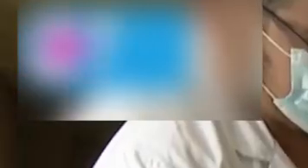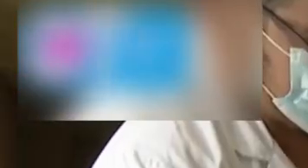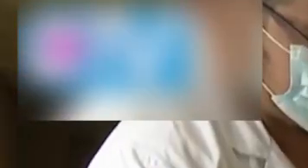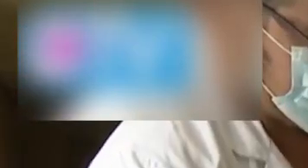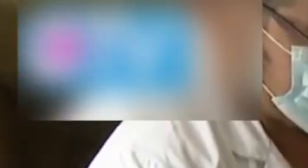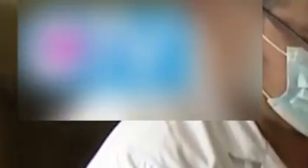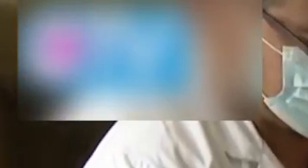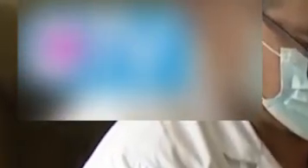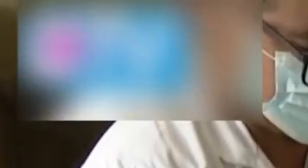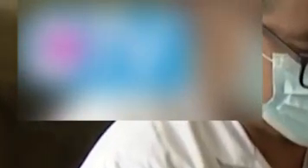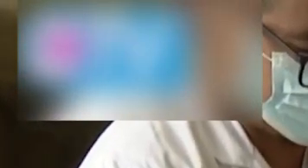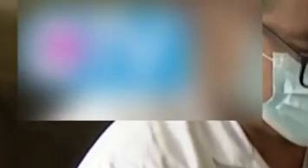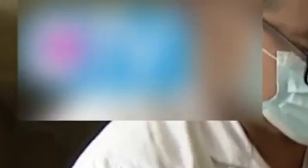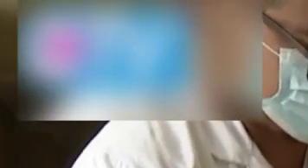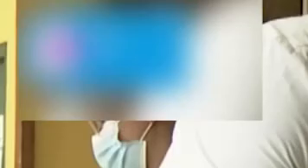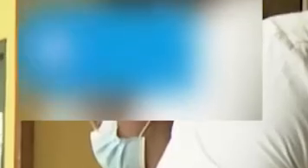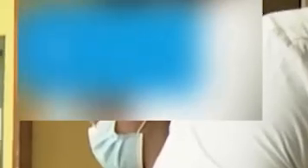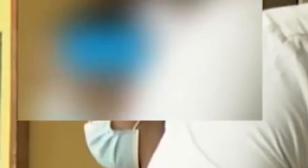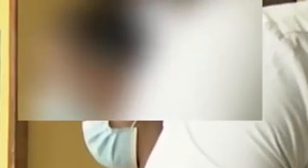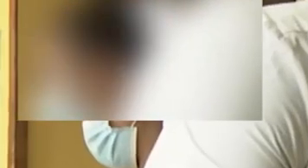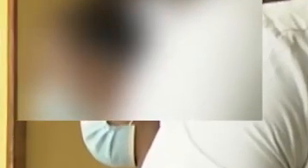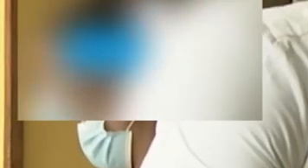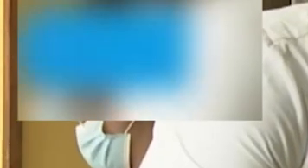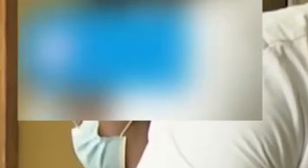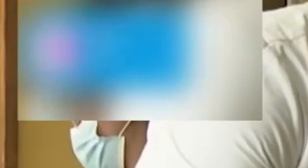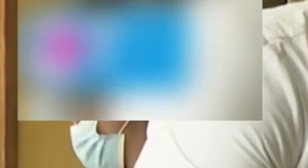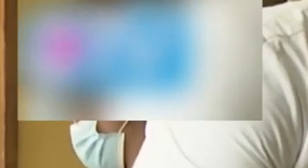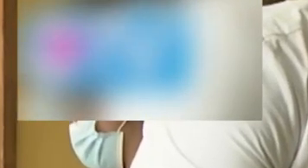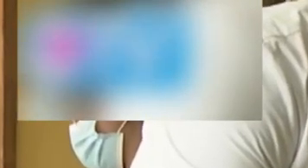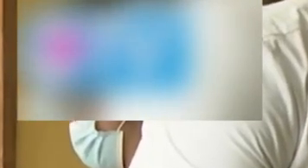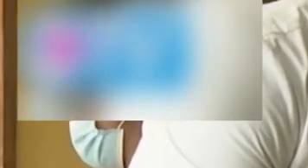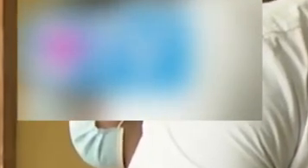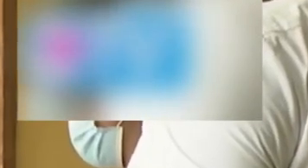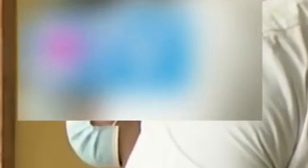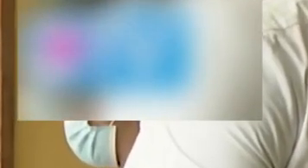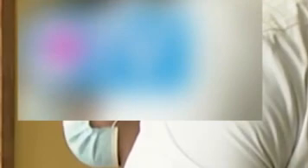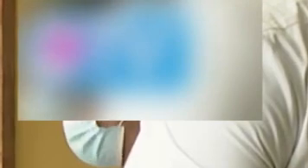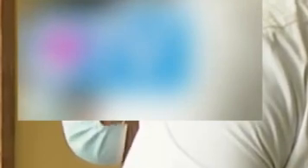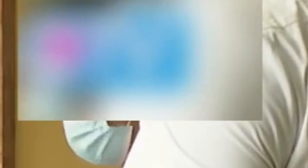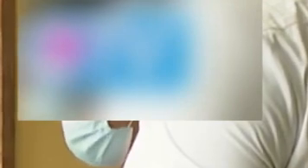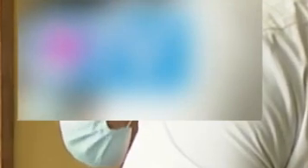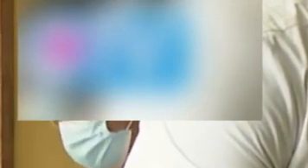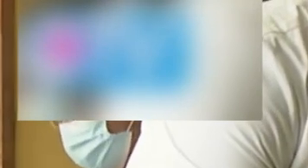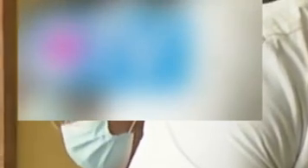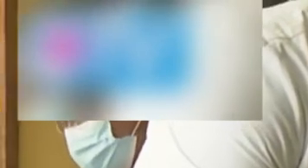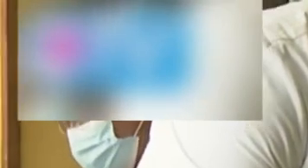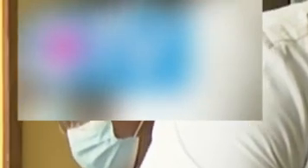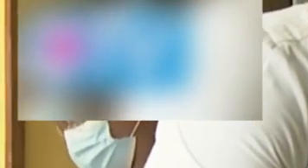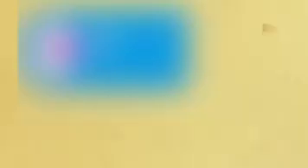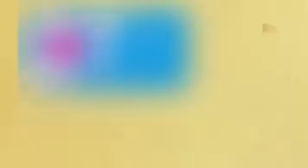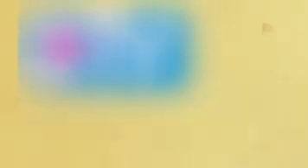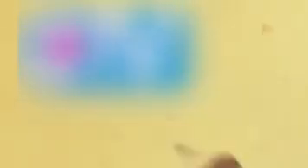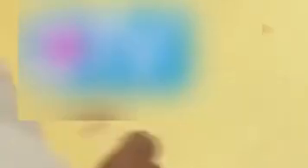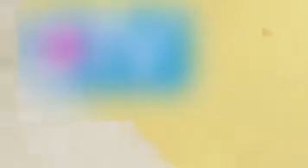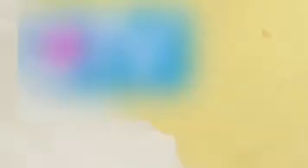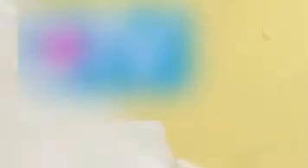de los remates y santa lucia estarán aplicando la segunda dosis para noticias 12 gabriel a solórzano